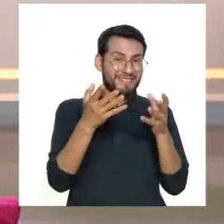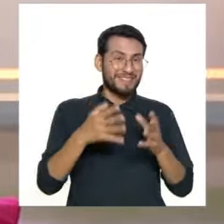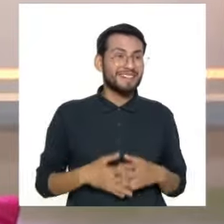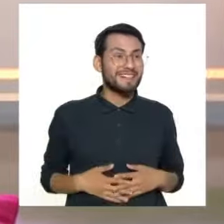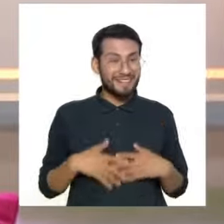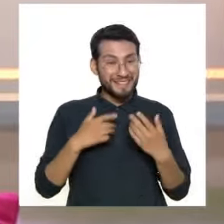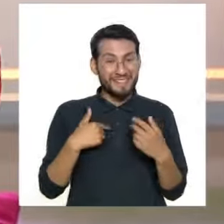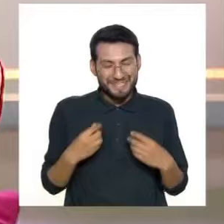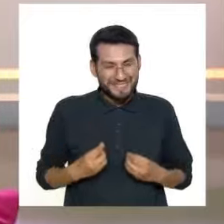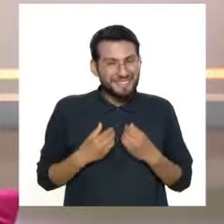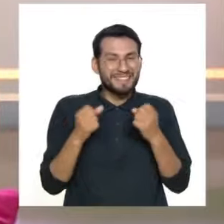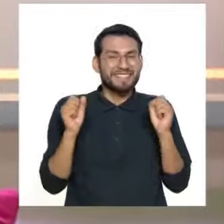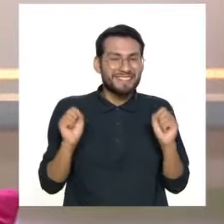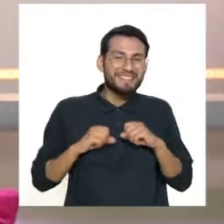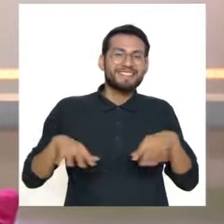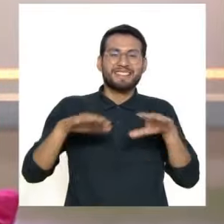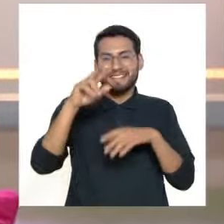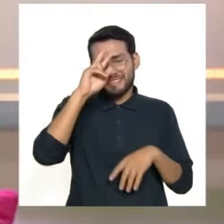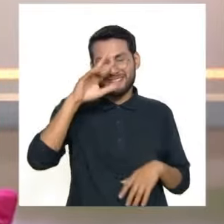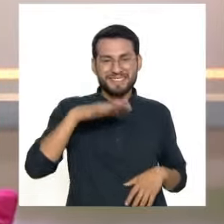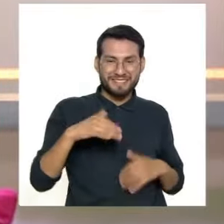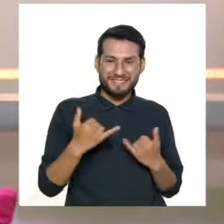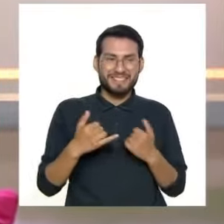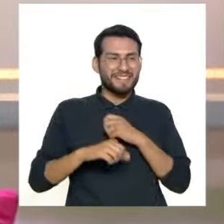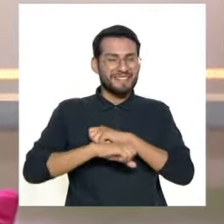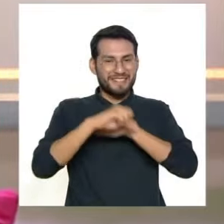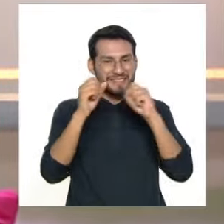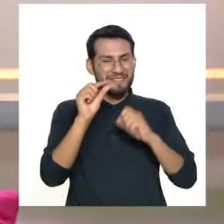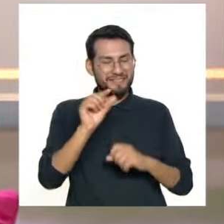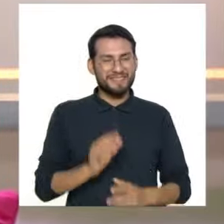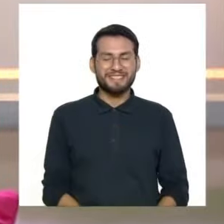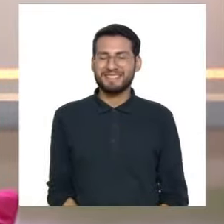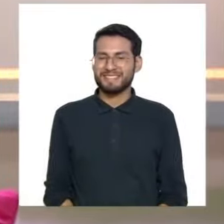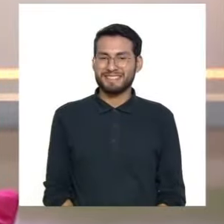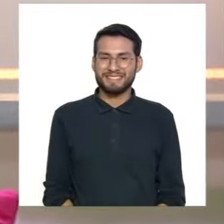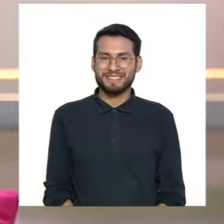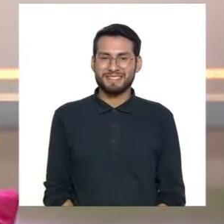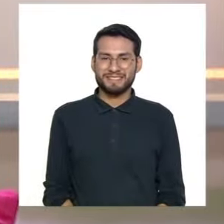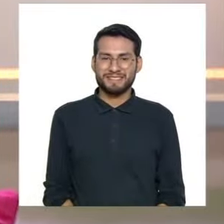a a inyectar un poco a peruan nosotros esa mañana a ver un